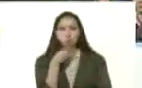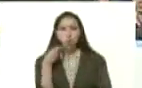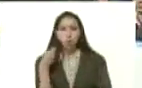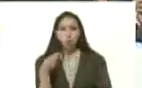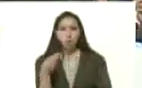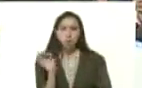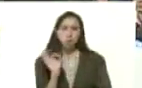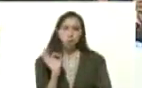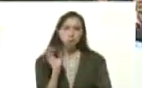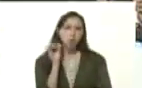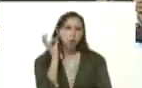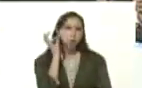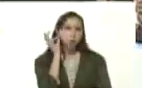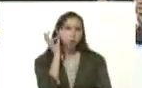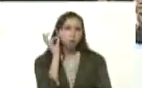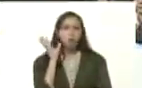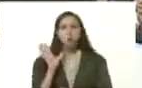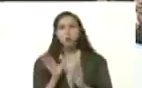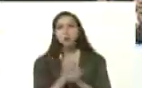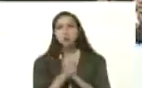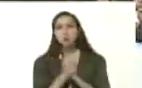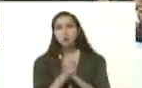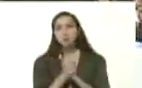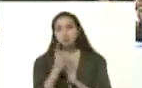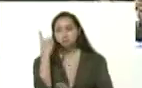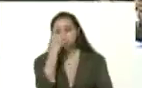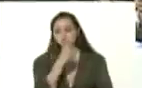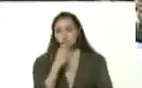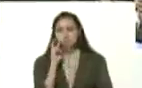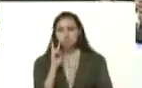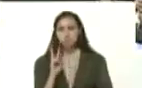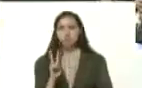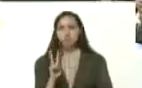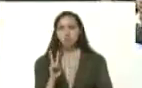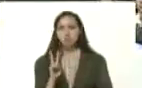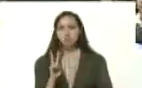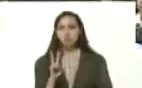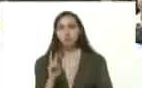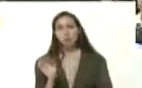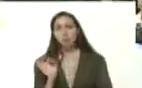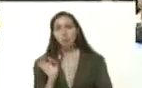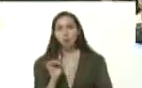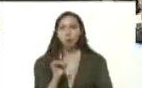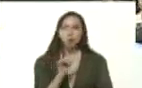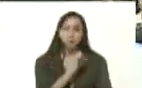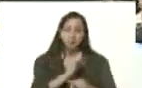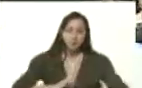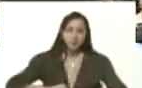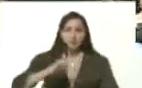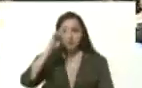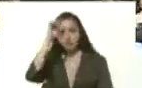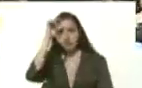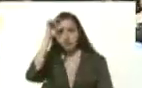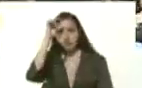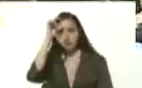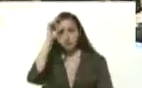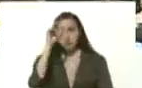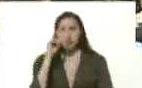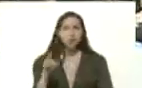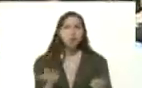mujer, del compañero, del miliciano, de la miliciana, uno siente que ahí está la cara de Hugo